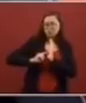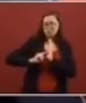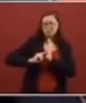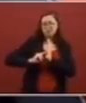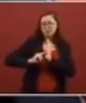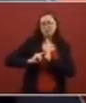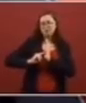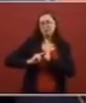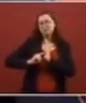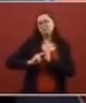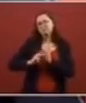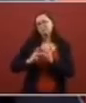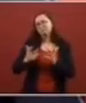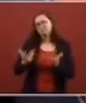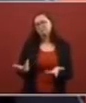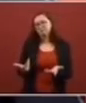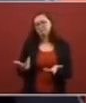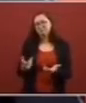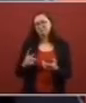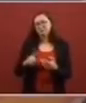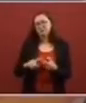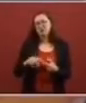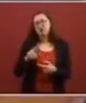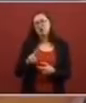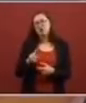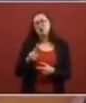digamos, tipo